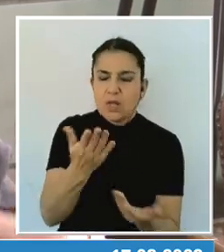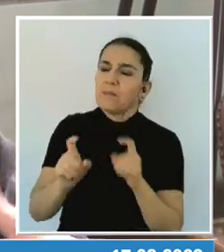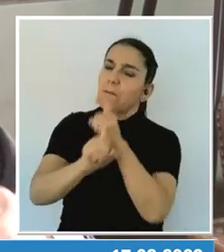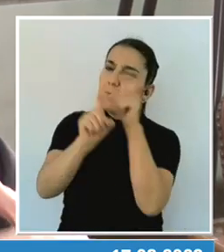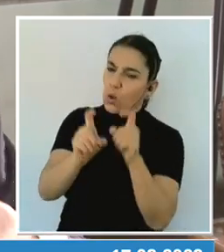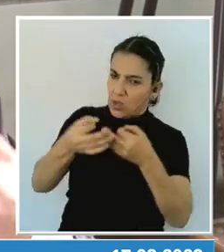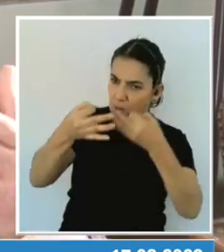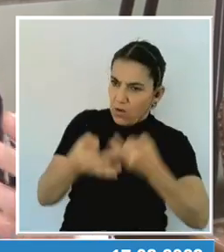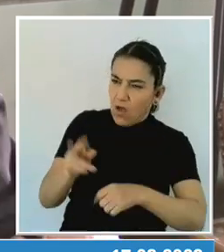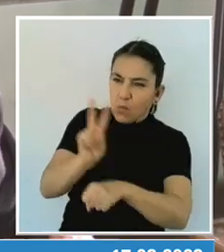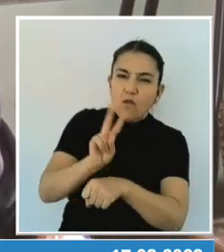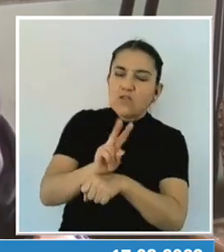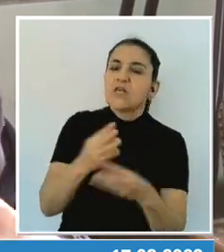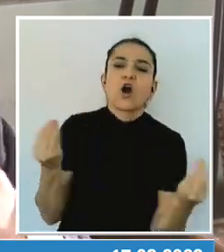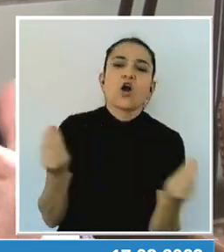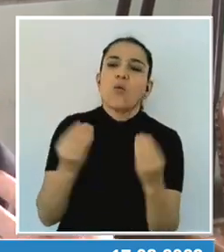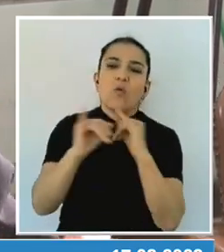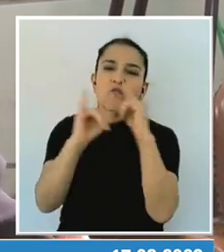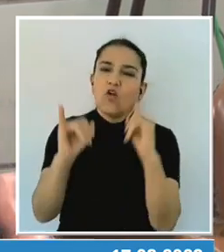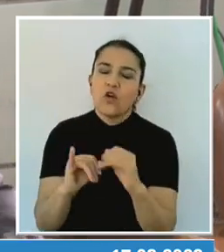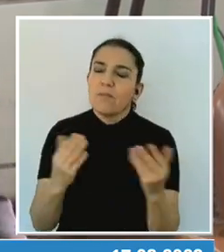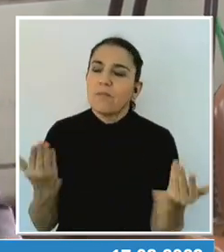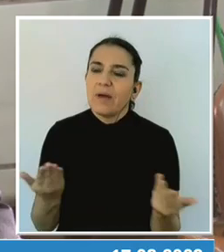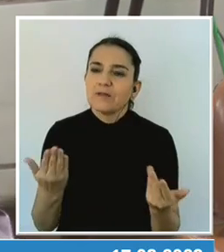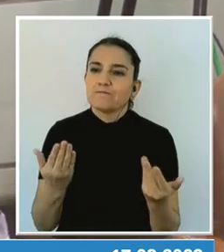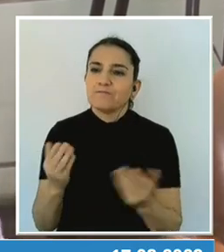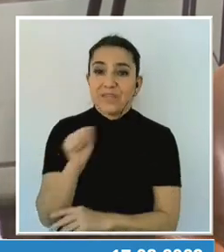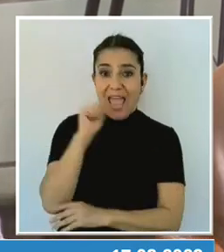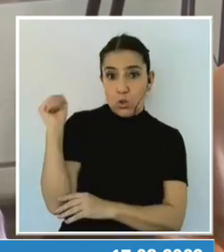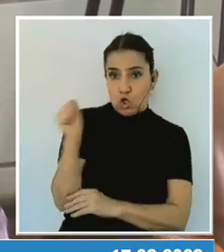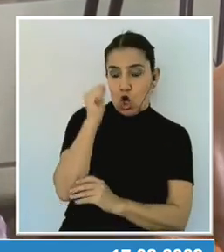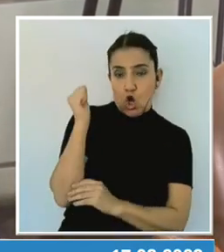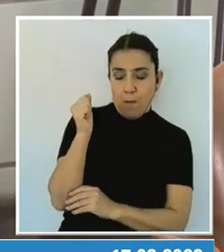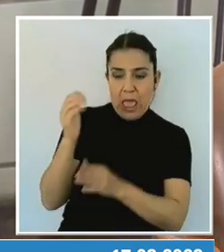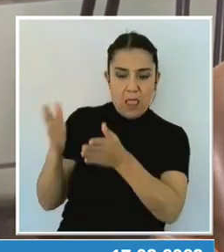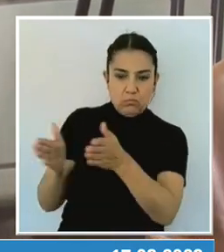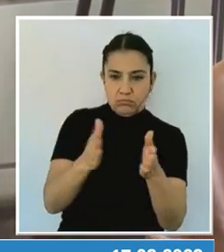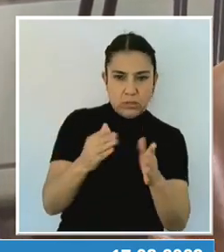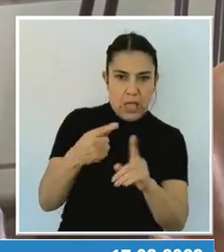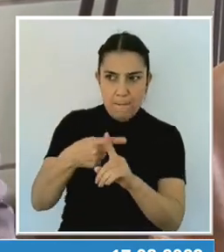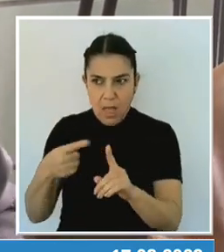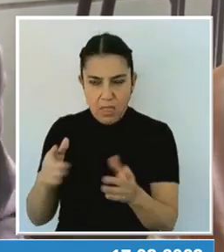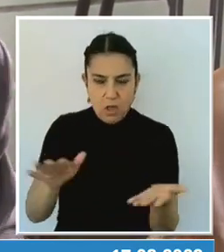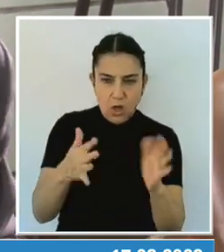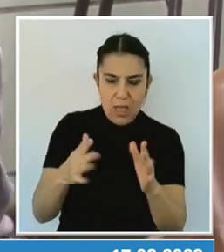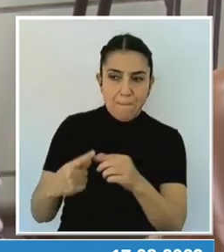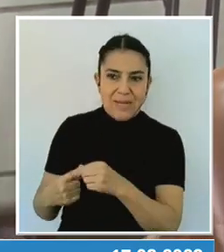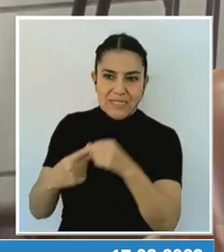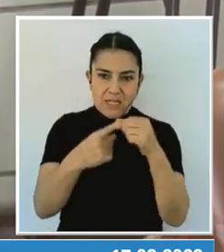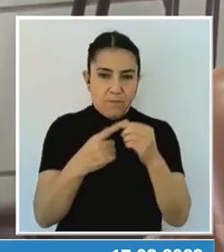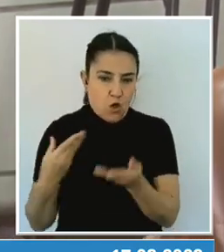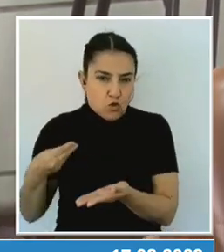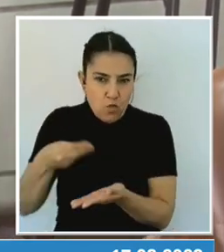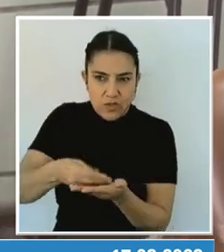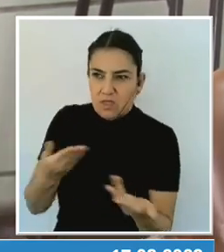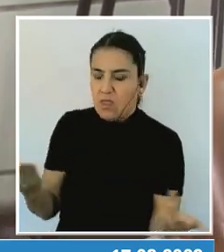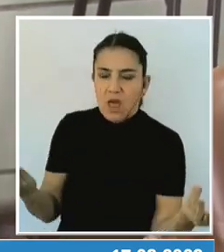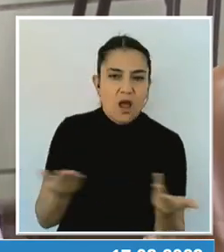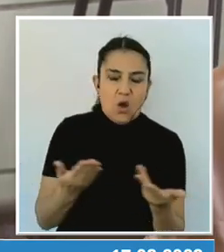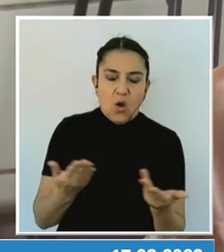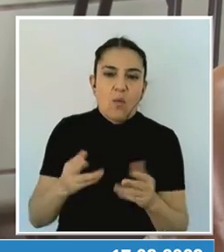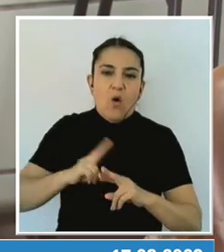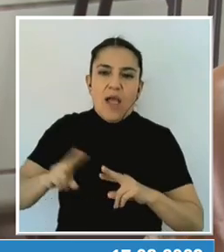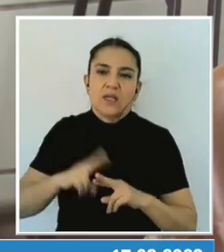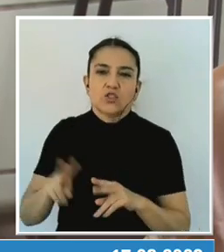a través de la autonomía de los cuerpos intermedios, del principio de subsidiariedad, en fin, de la manera como lo ha delineado o lo ha comentado el profesor